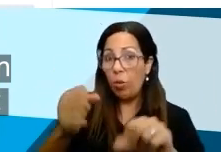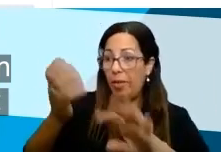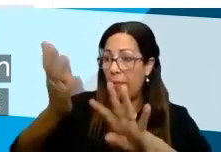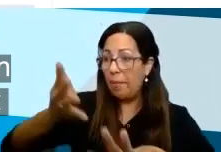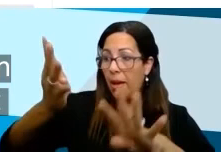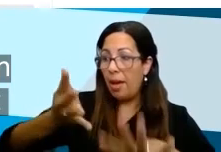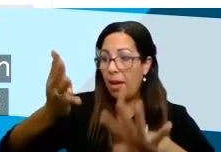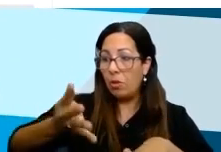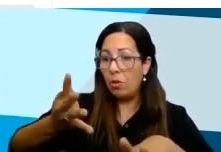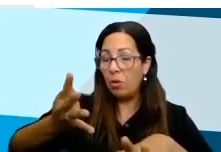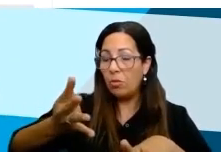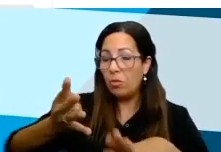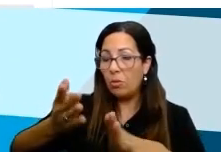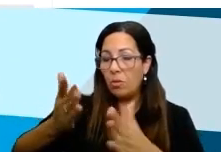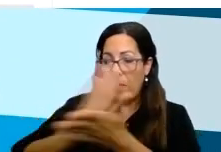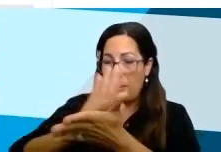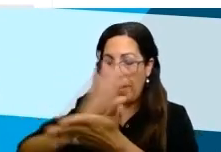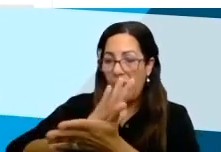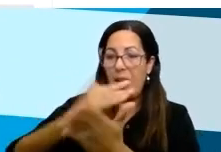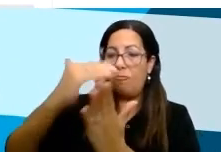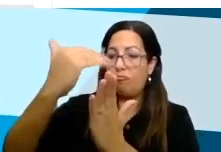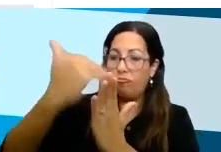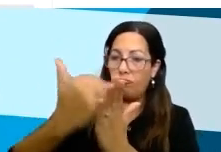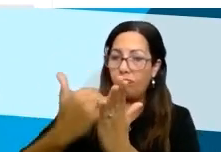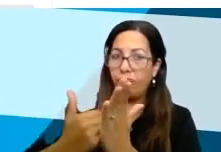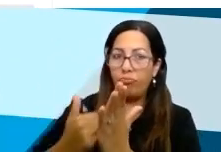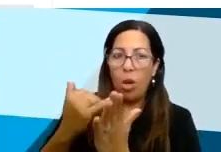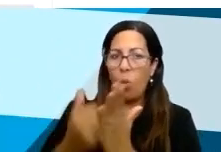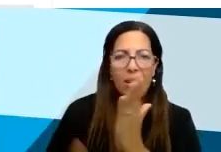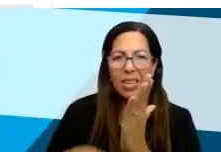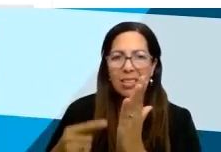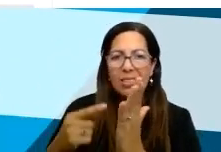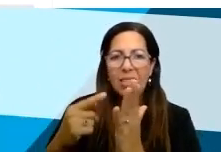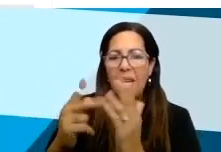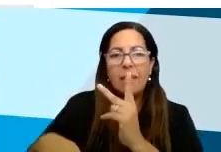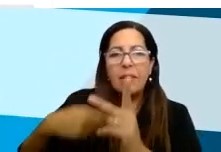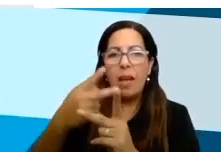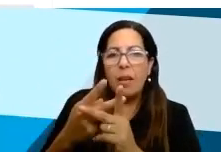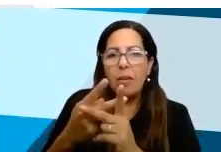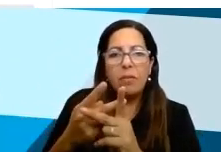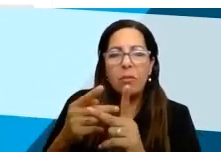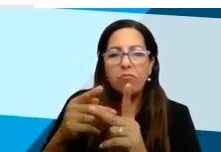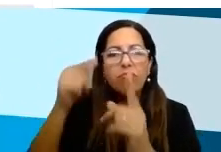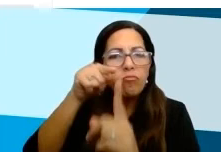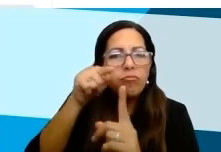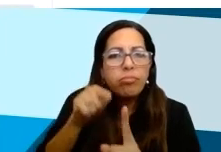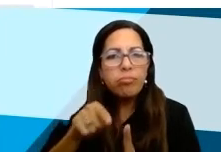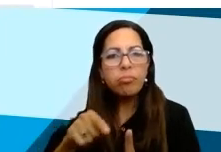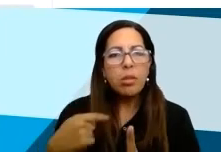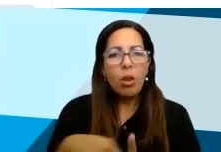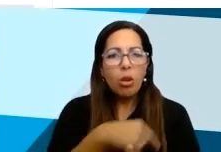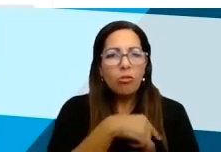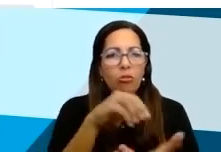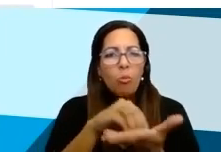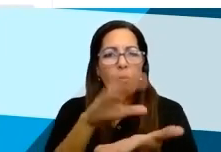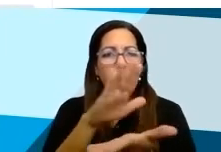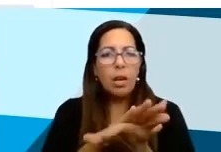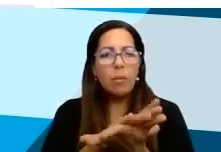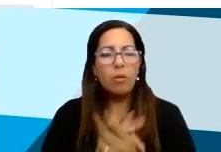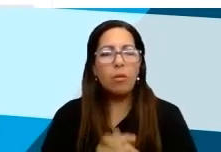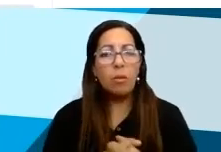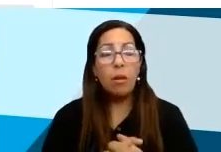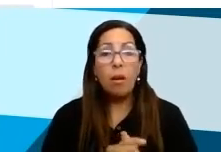documentos, familiarizarse con el tipo de instrucción para los distintos métodos que nosotros publicamos. Es una gran ventaja,